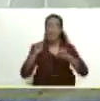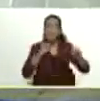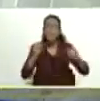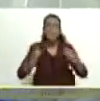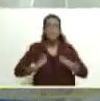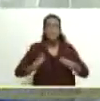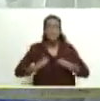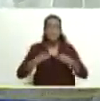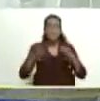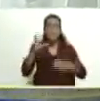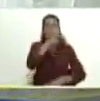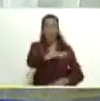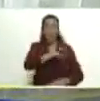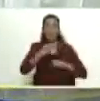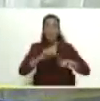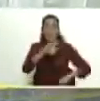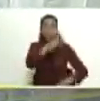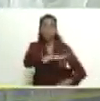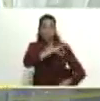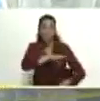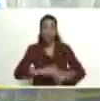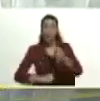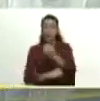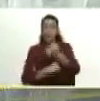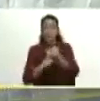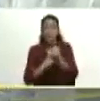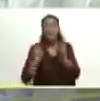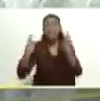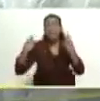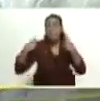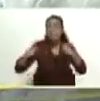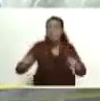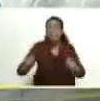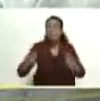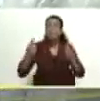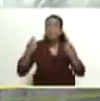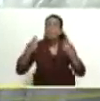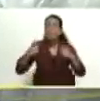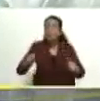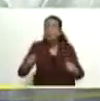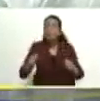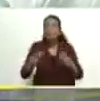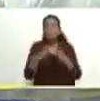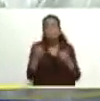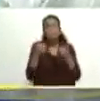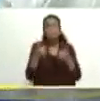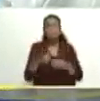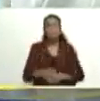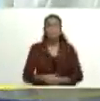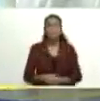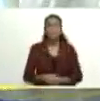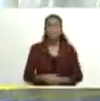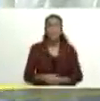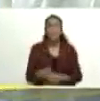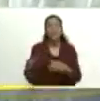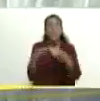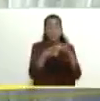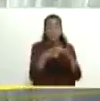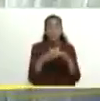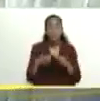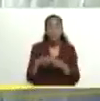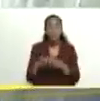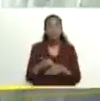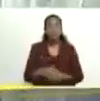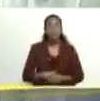sector. Correcto. Tratamos de tratar a todos bien. Compañero